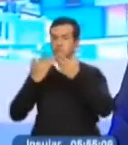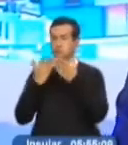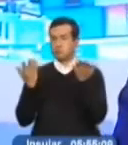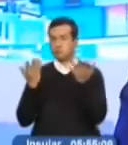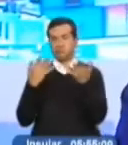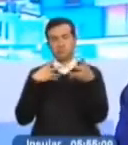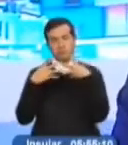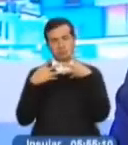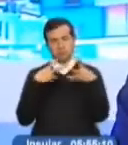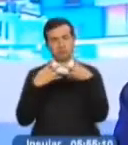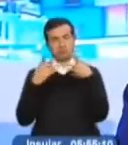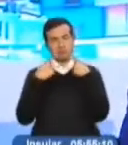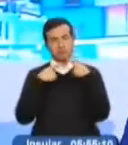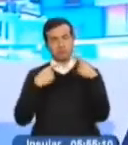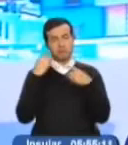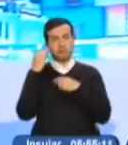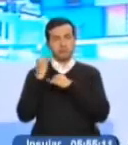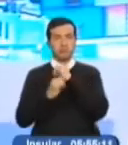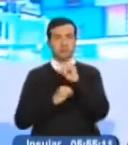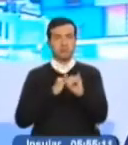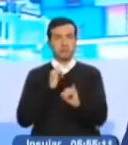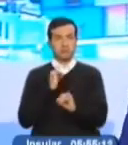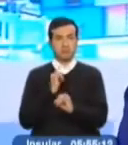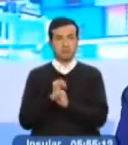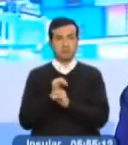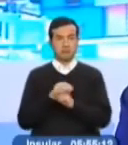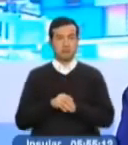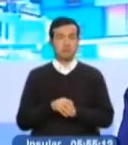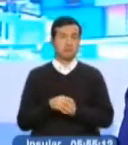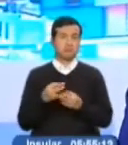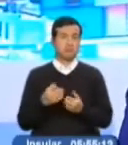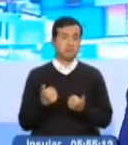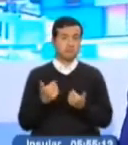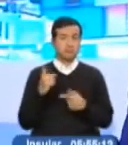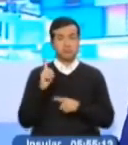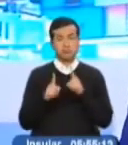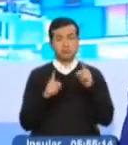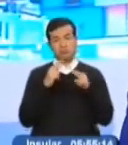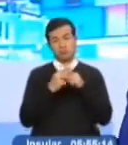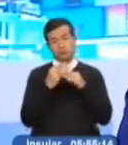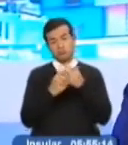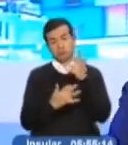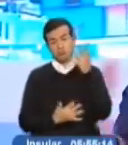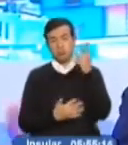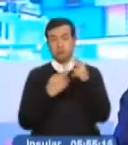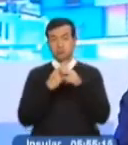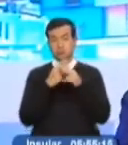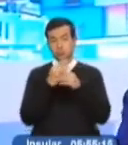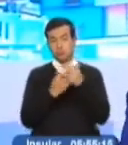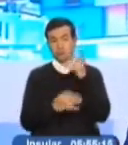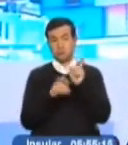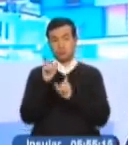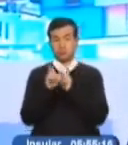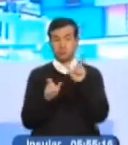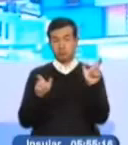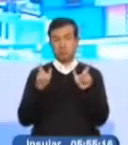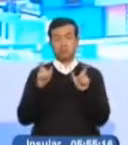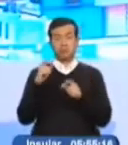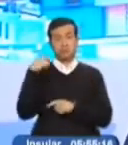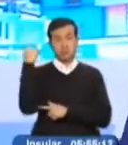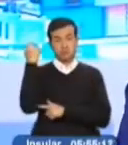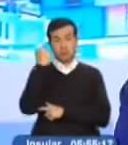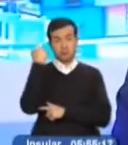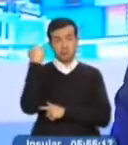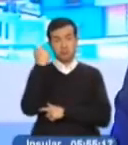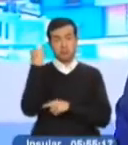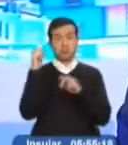se transparenten a nivel internacional. Efectivamente están saliendo nombres de personajes muy conocidos